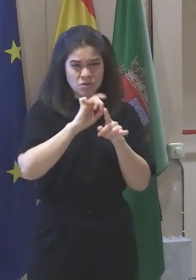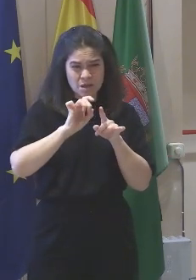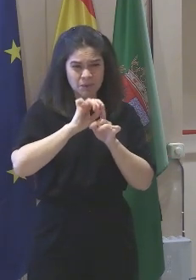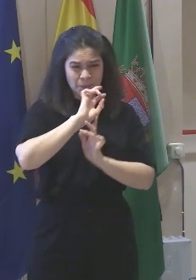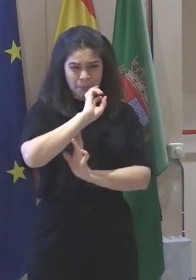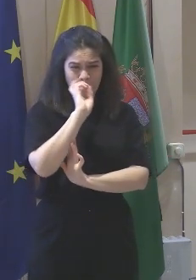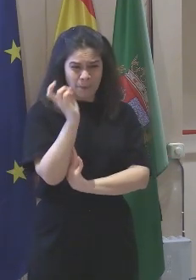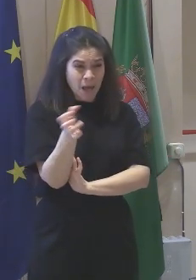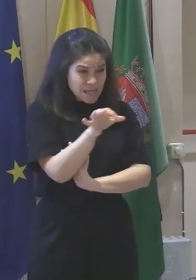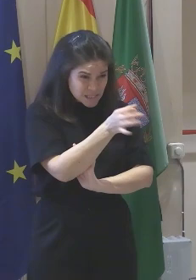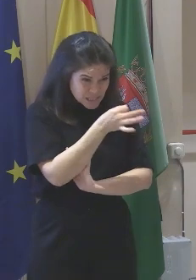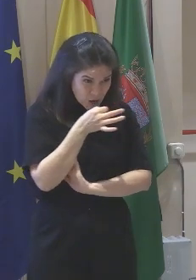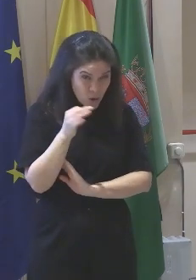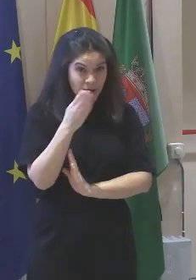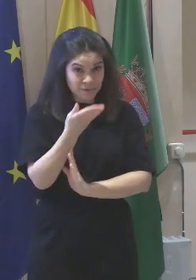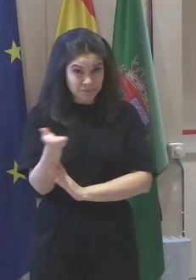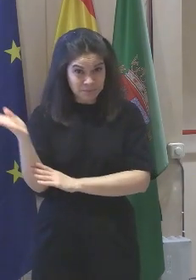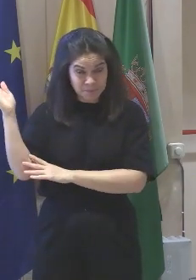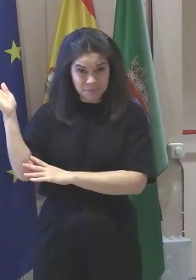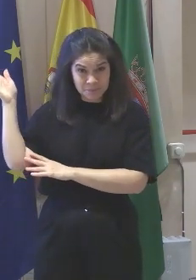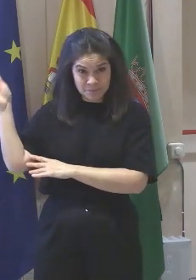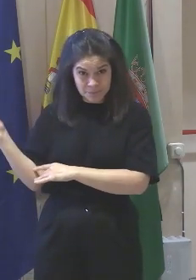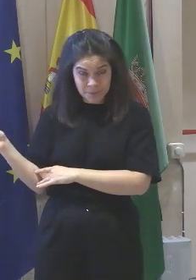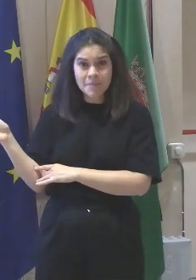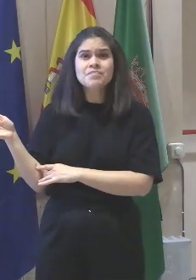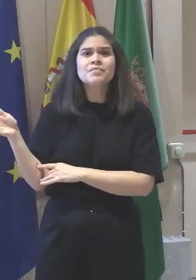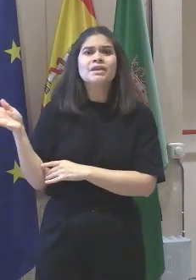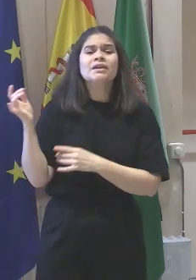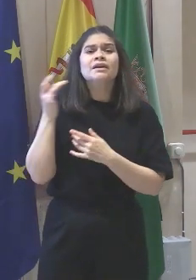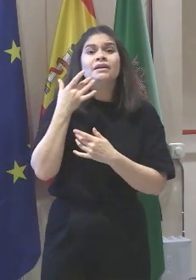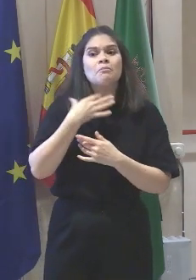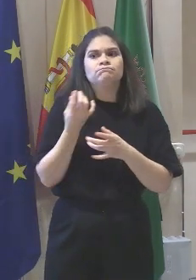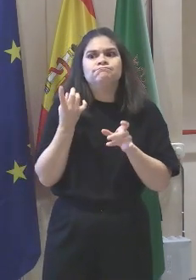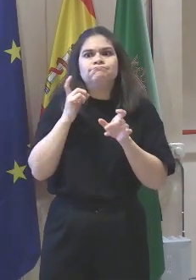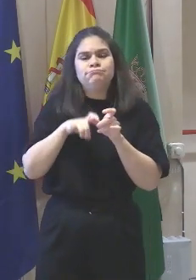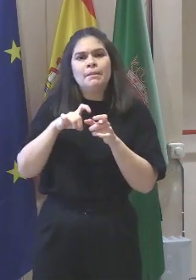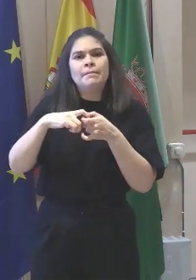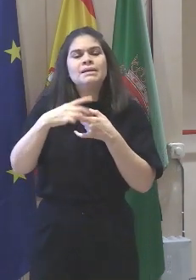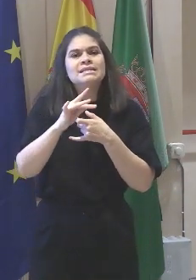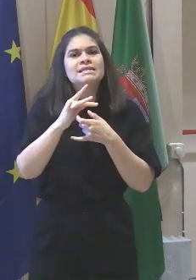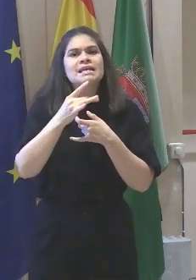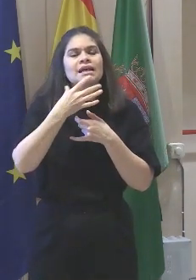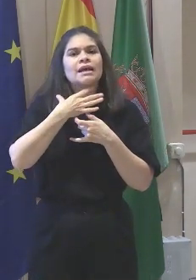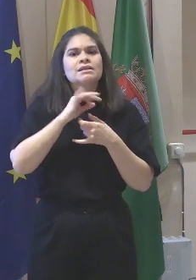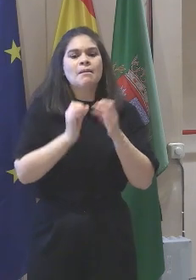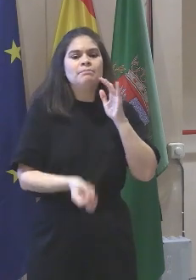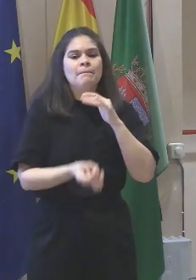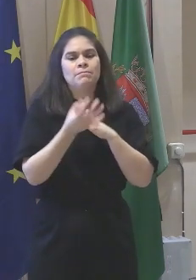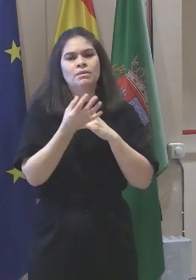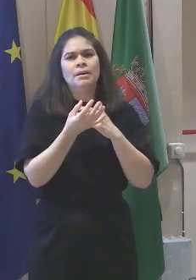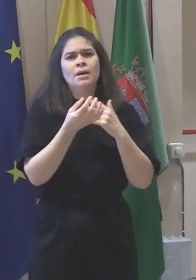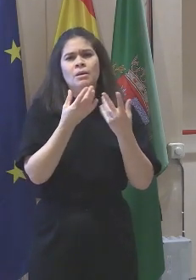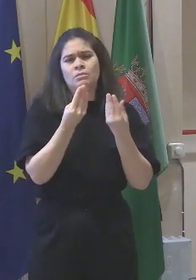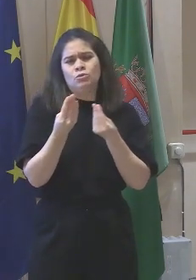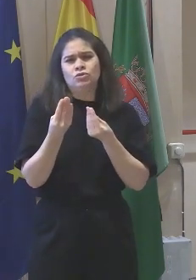celulares, citoquinas, moléculas implicadas, de manera que se va a producir una cascada de eventos que van